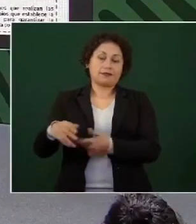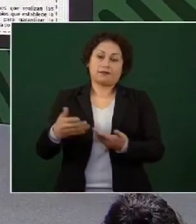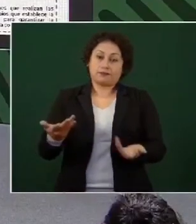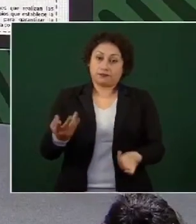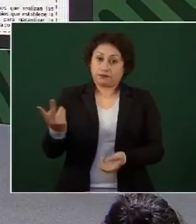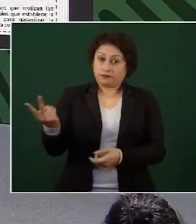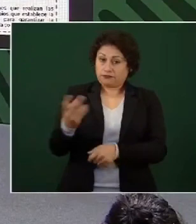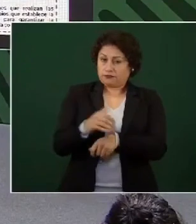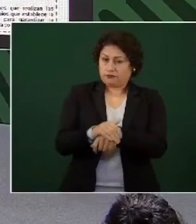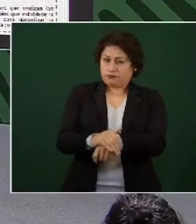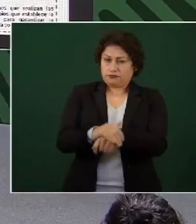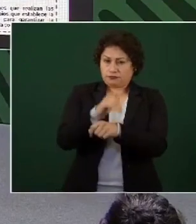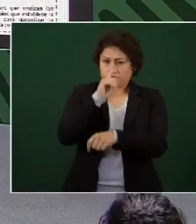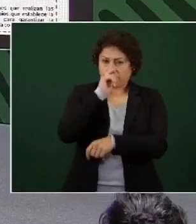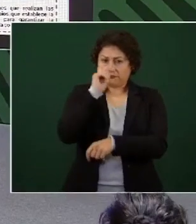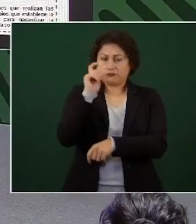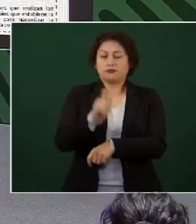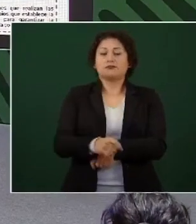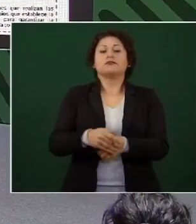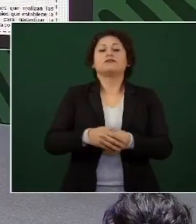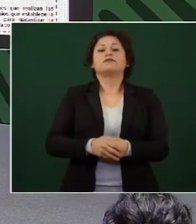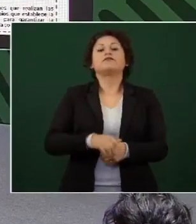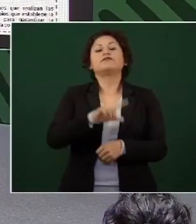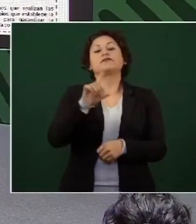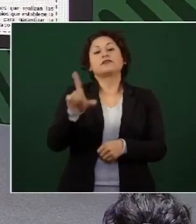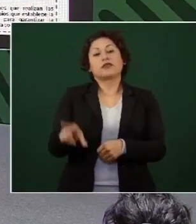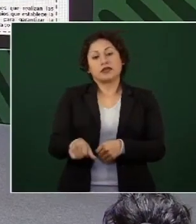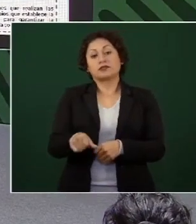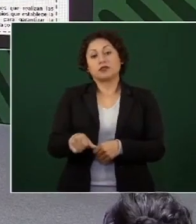Entonces, luego, como hombre fuerte, se va a Veracruz.